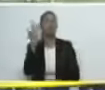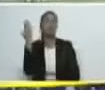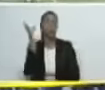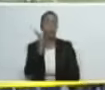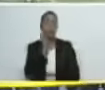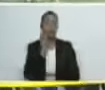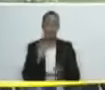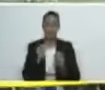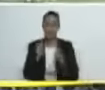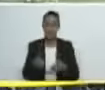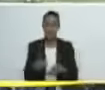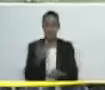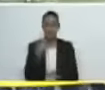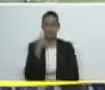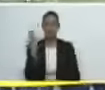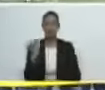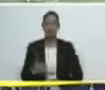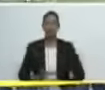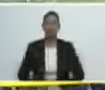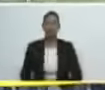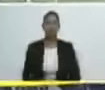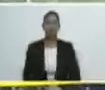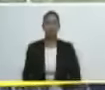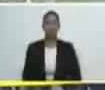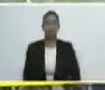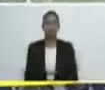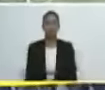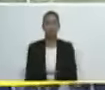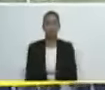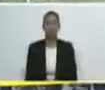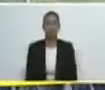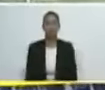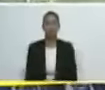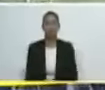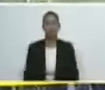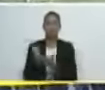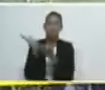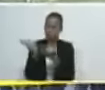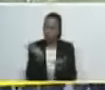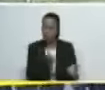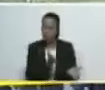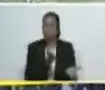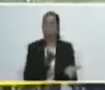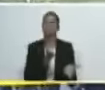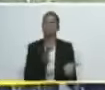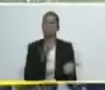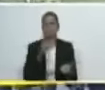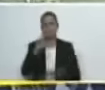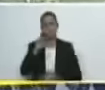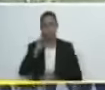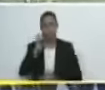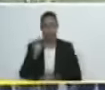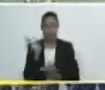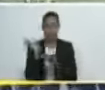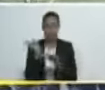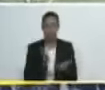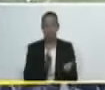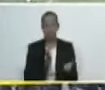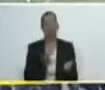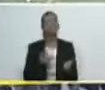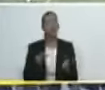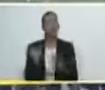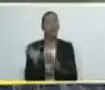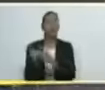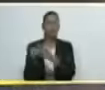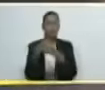Electoral les da la bienvenida al acto con motivo de la presentación de postulaciones por parte de las organizaciones